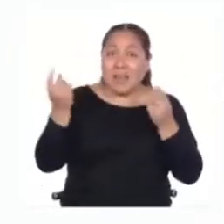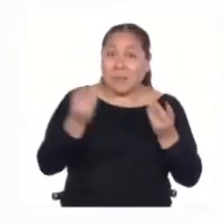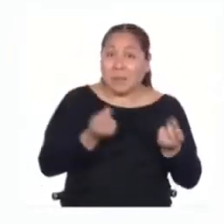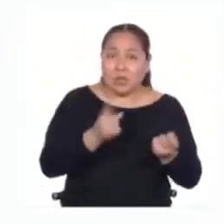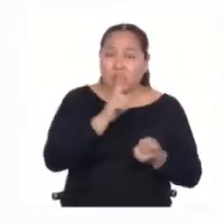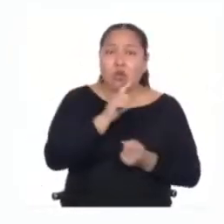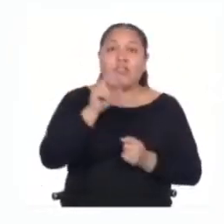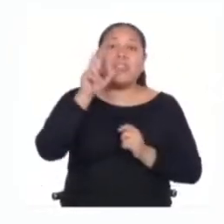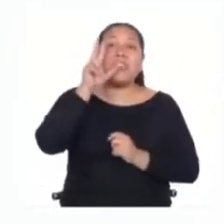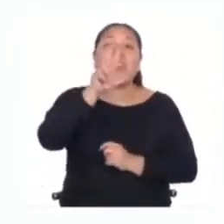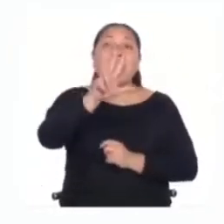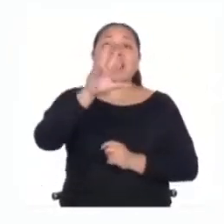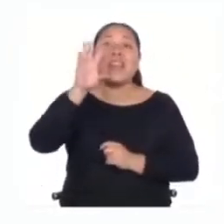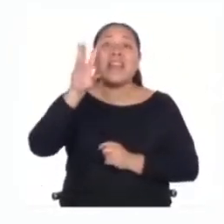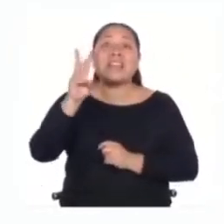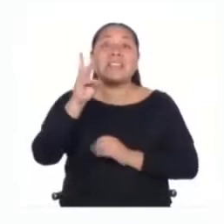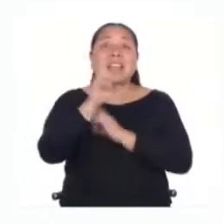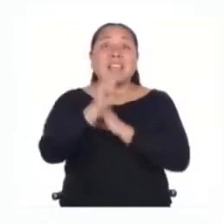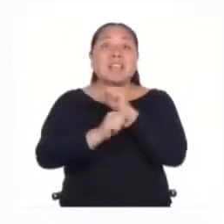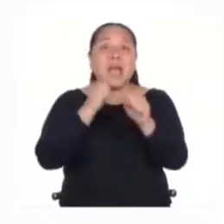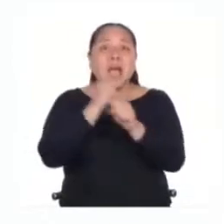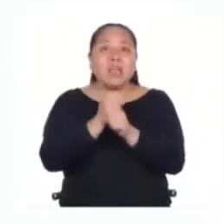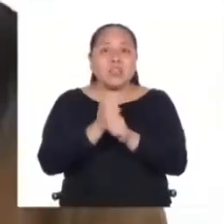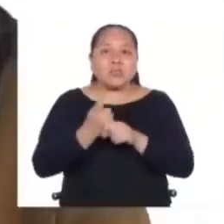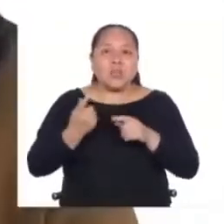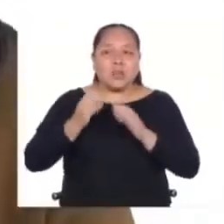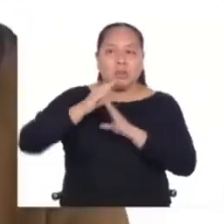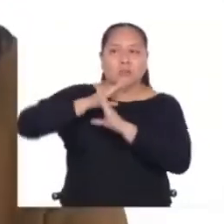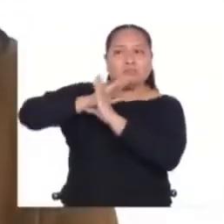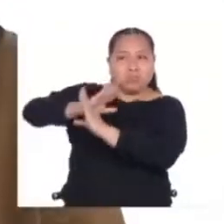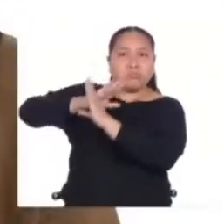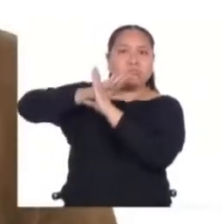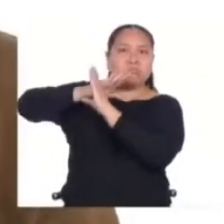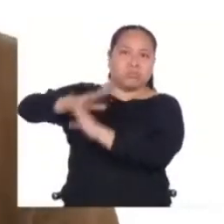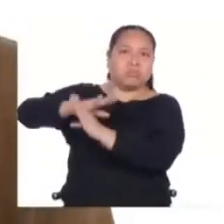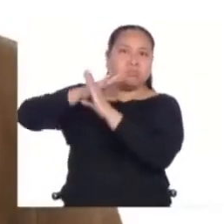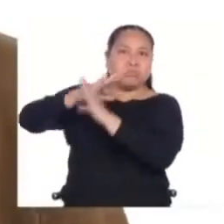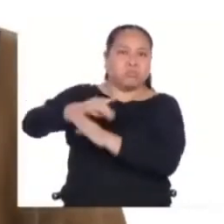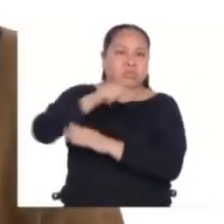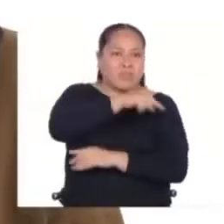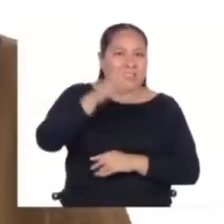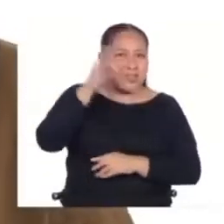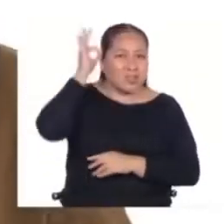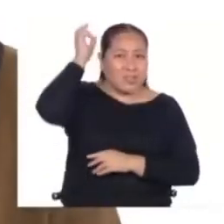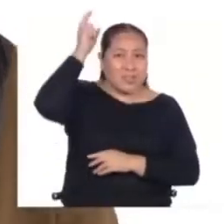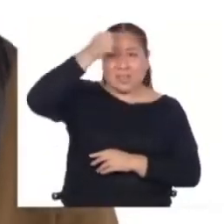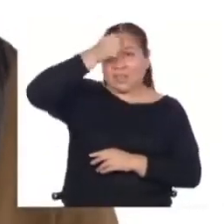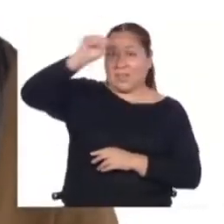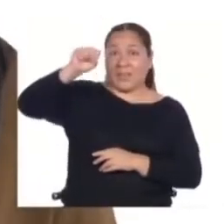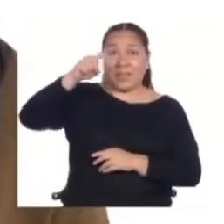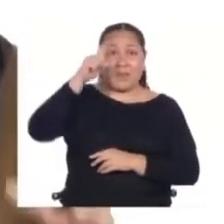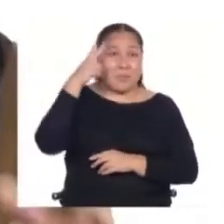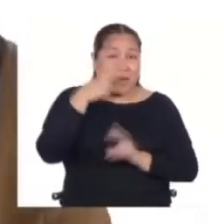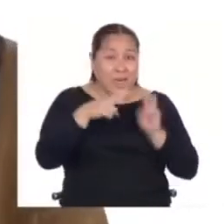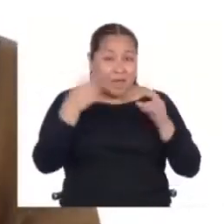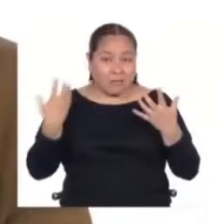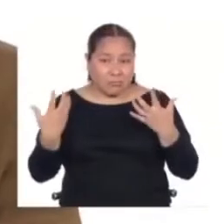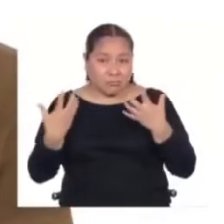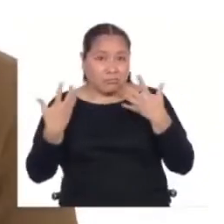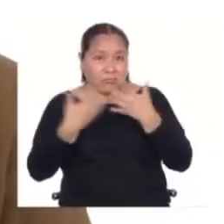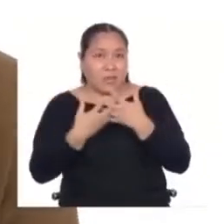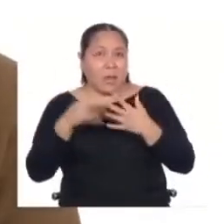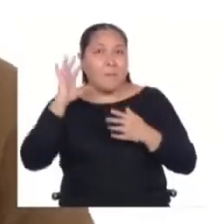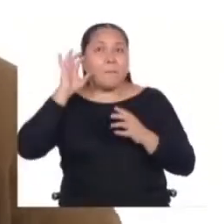pasaron 36 años de resistencia de estos incas rebeldes. ¿Te das cuenta cómo se relacionan los hechos en la historia, verdad? Casi son